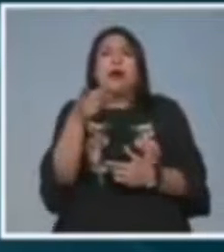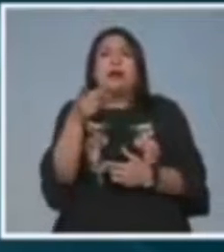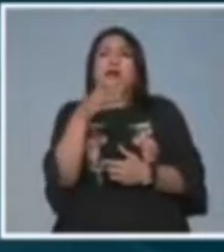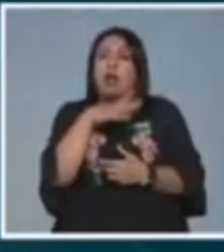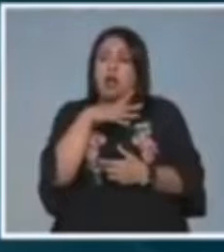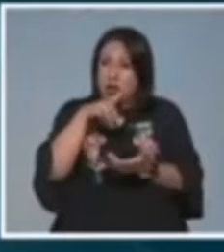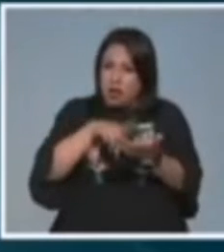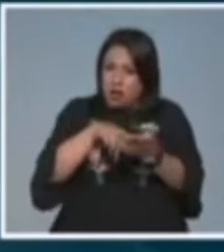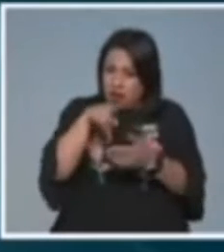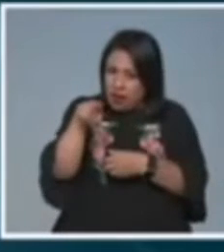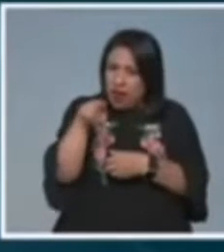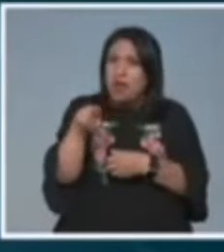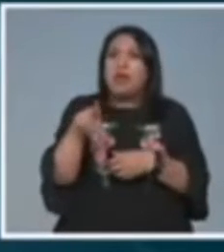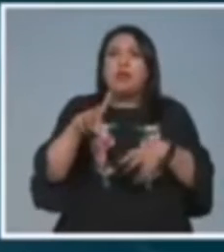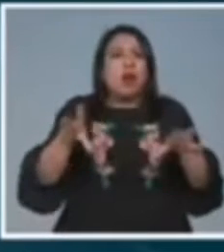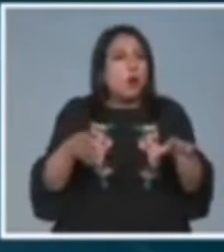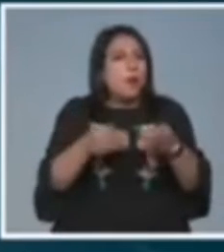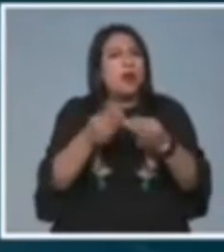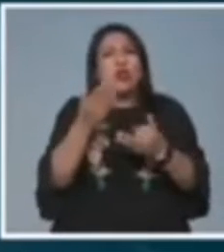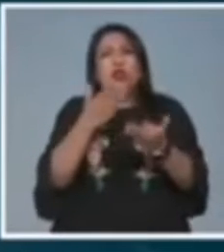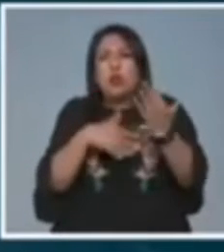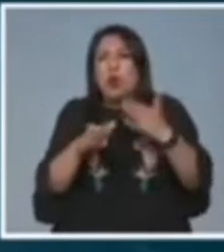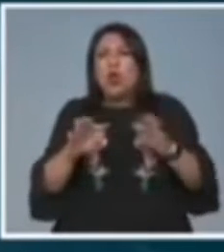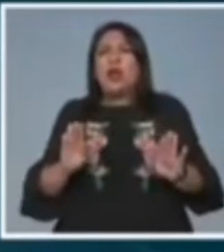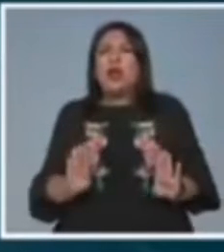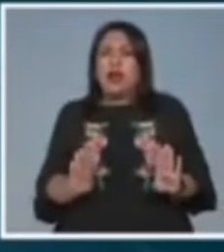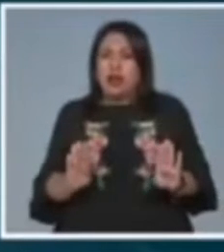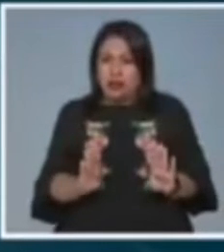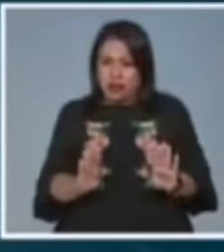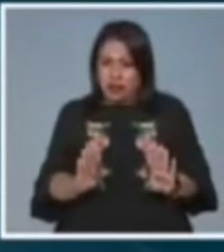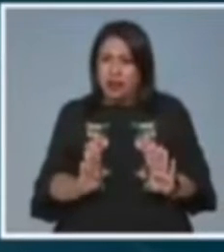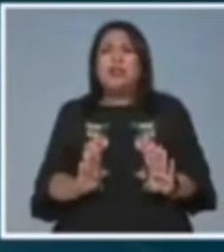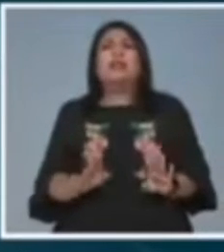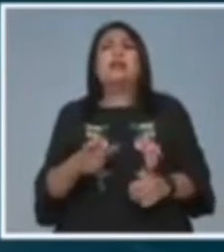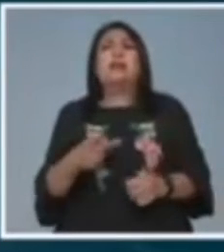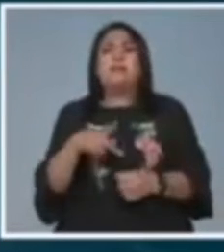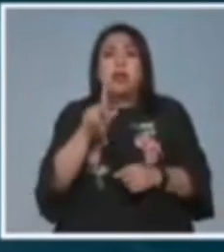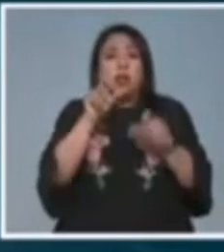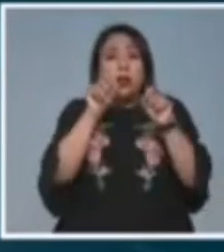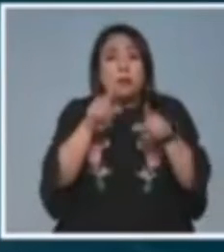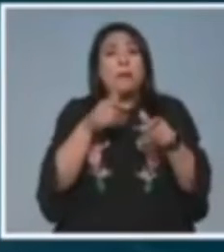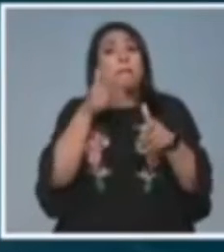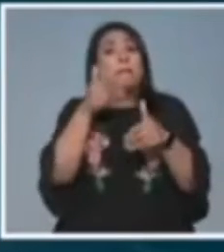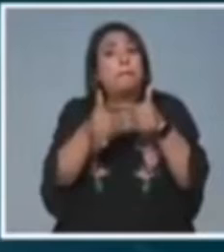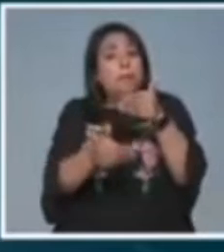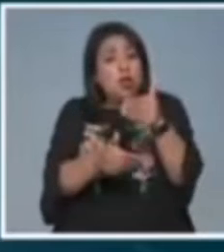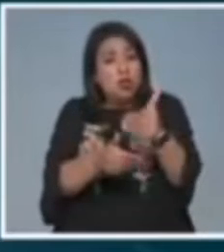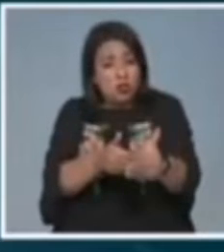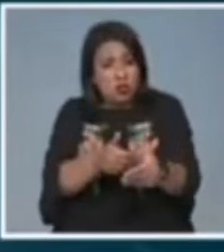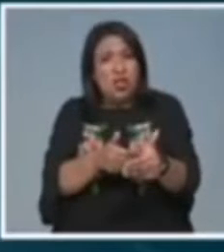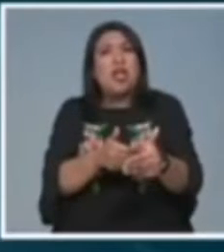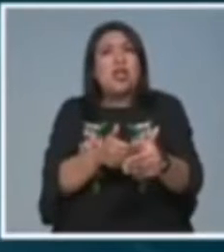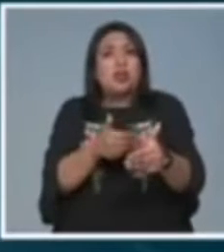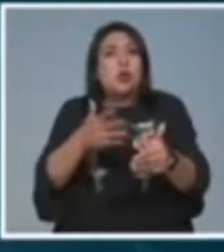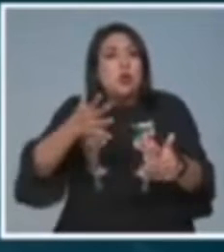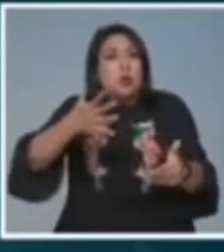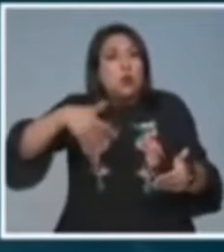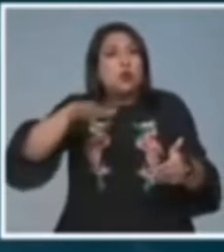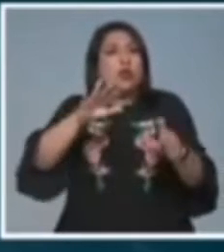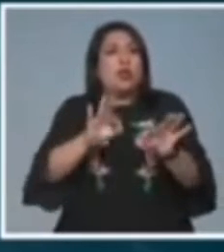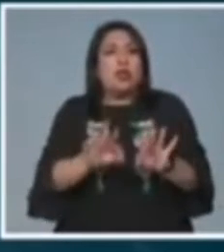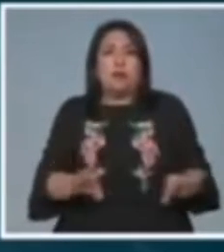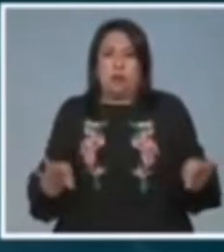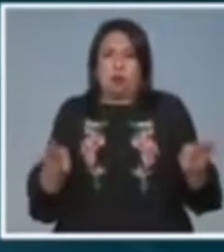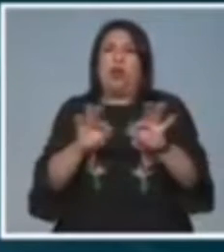está ella de lleno, con todas sus cualidades, pero está también el proceso de su búsqueda